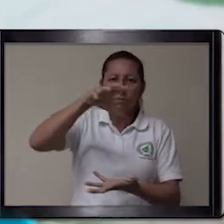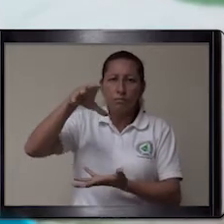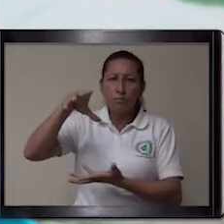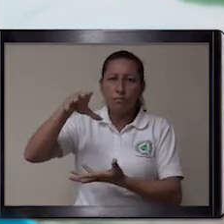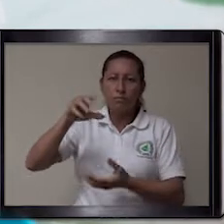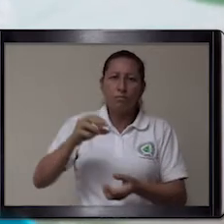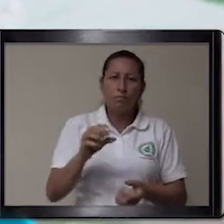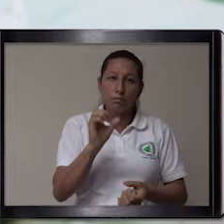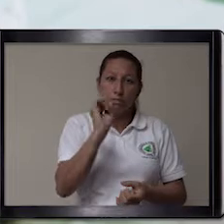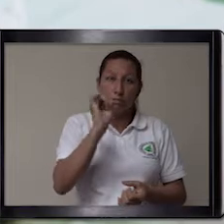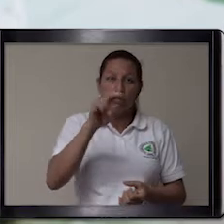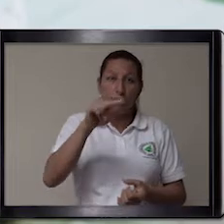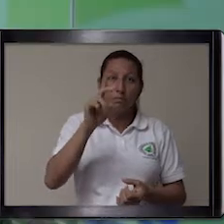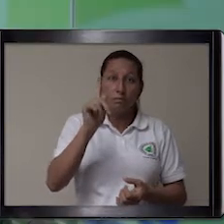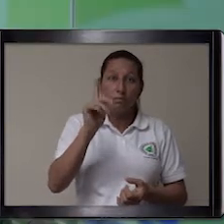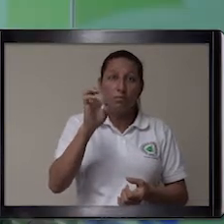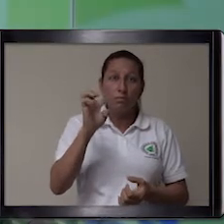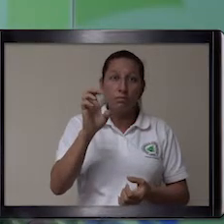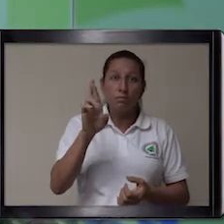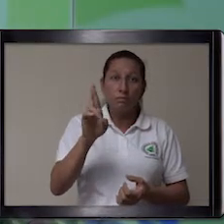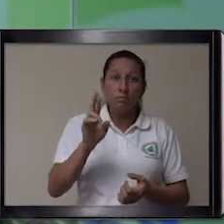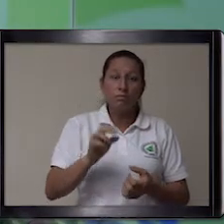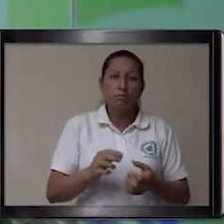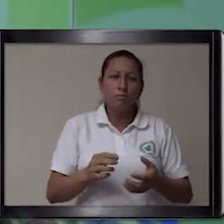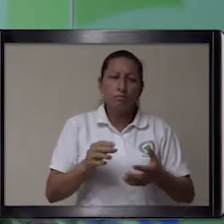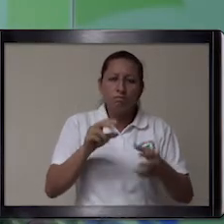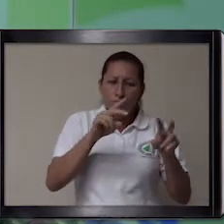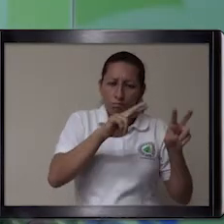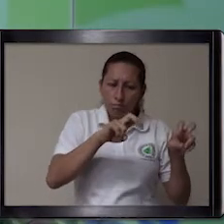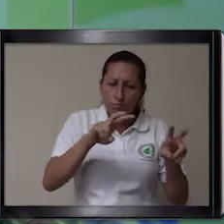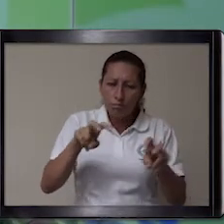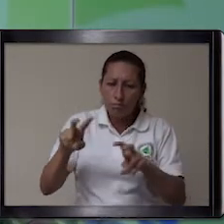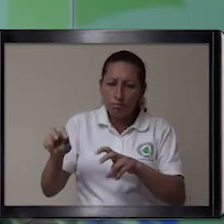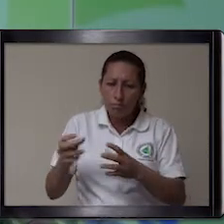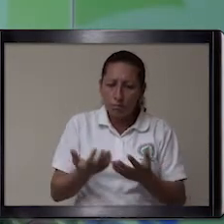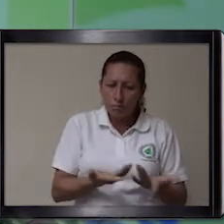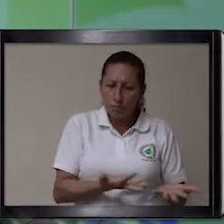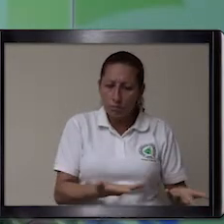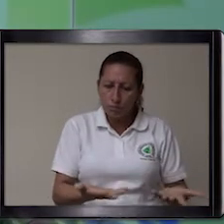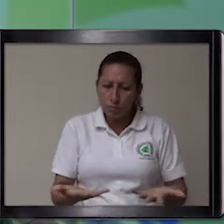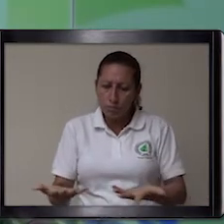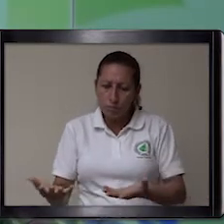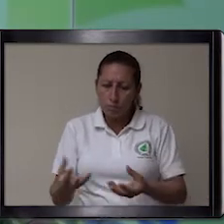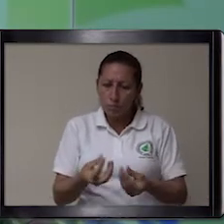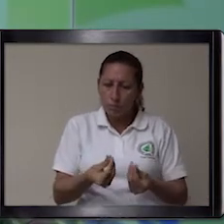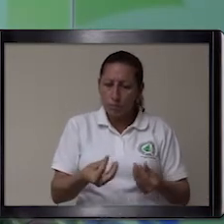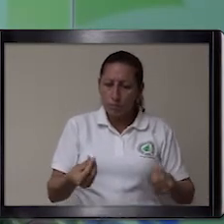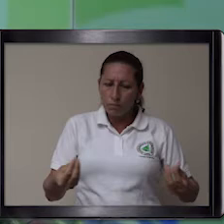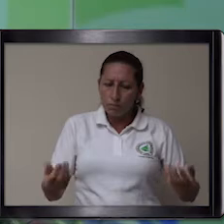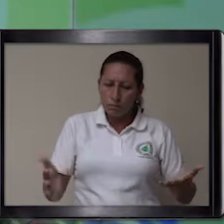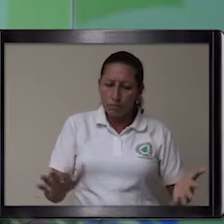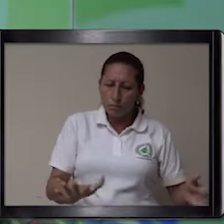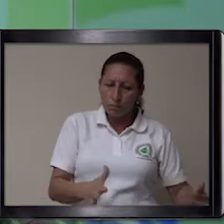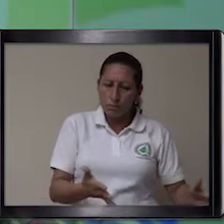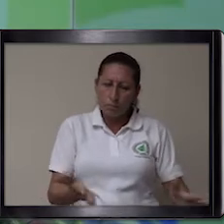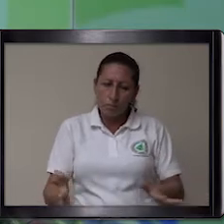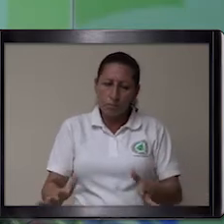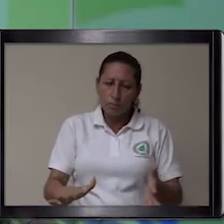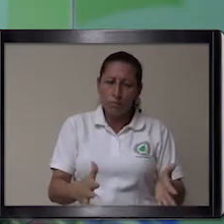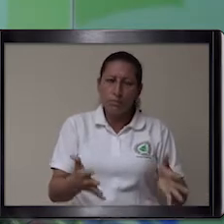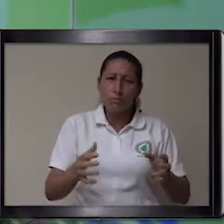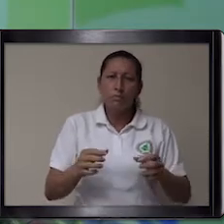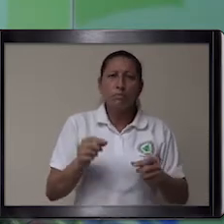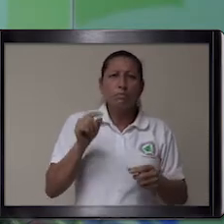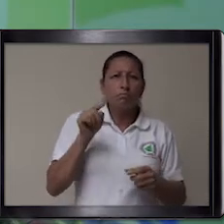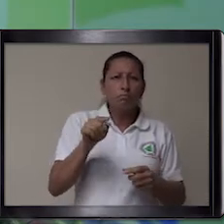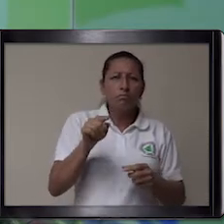INITER, es que cuando llegamos a analizar, a evaluar un terreno inestable dado, que son los que están proclives